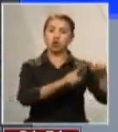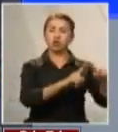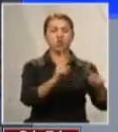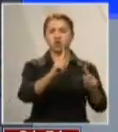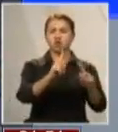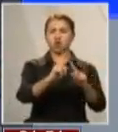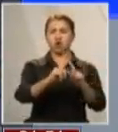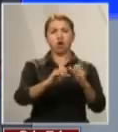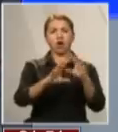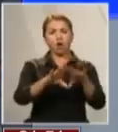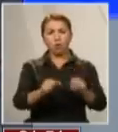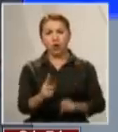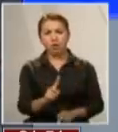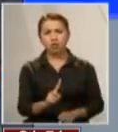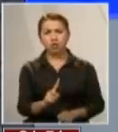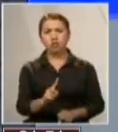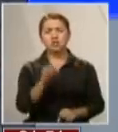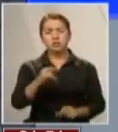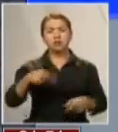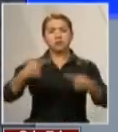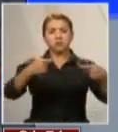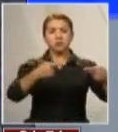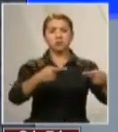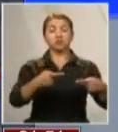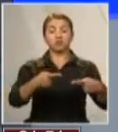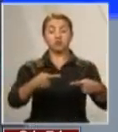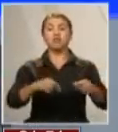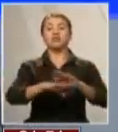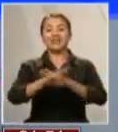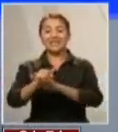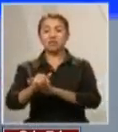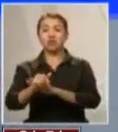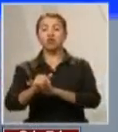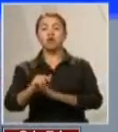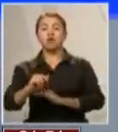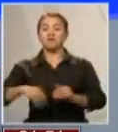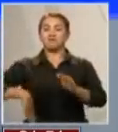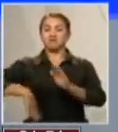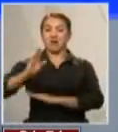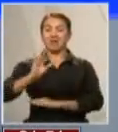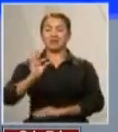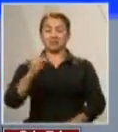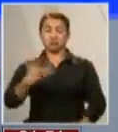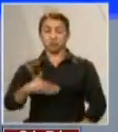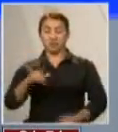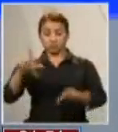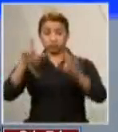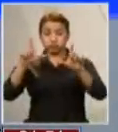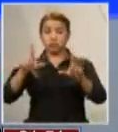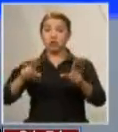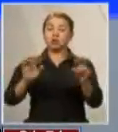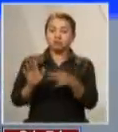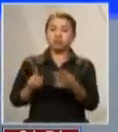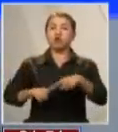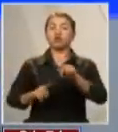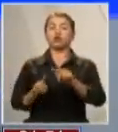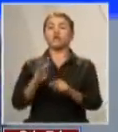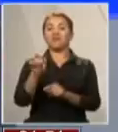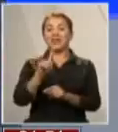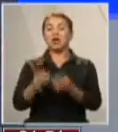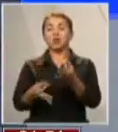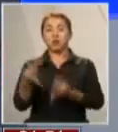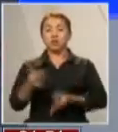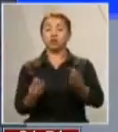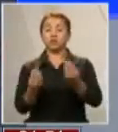oponen constantemente. Ahora, los delitos de cuello y corbata son otro tipo de delitos, atentan otros bienes jurídicos, y obviamente